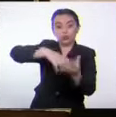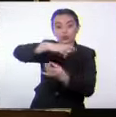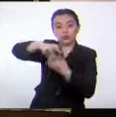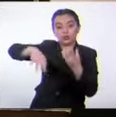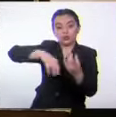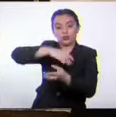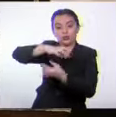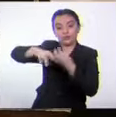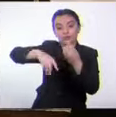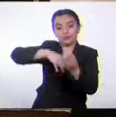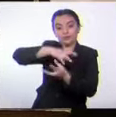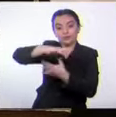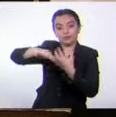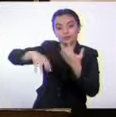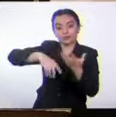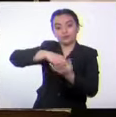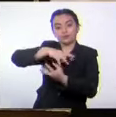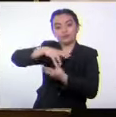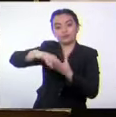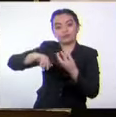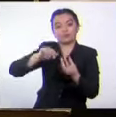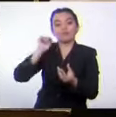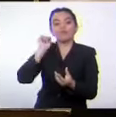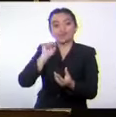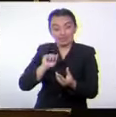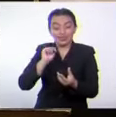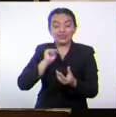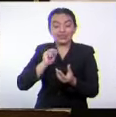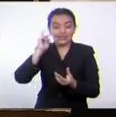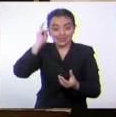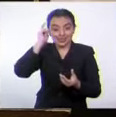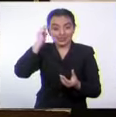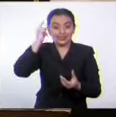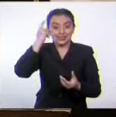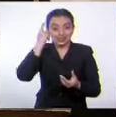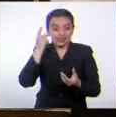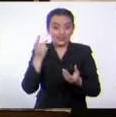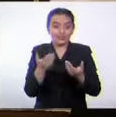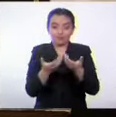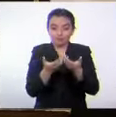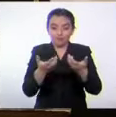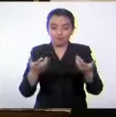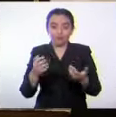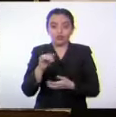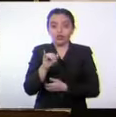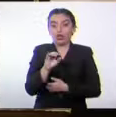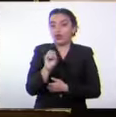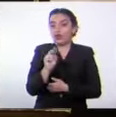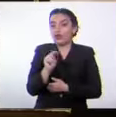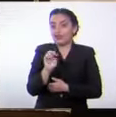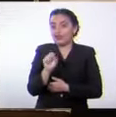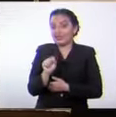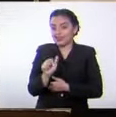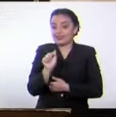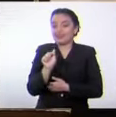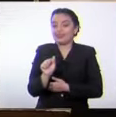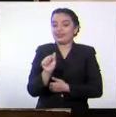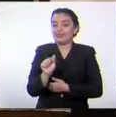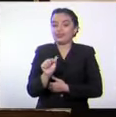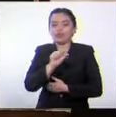las sustancias que se separan en iones. A este proceso se le